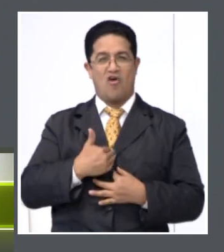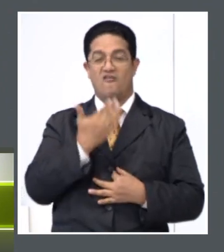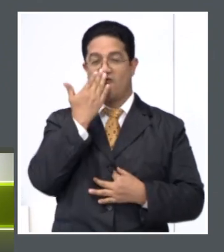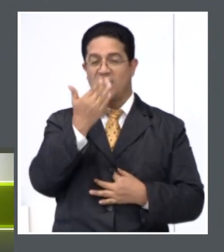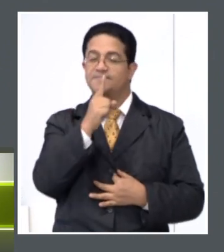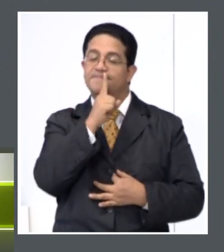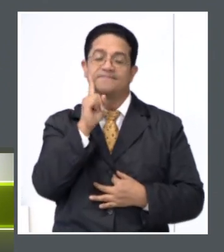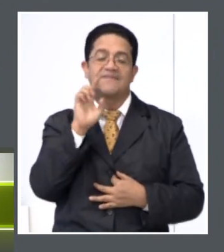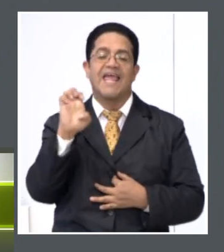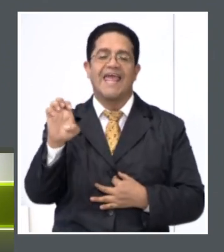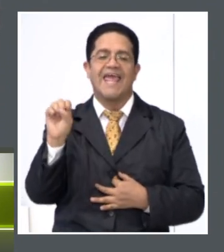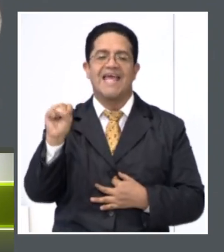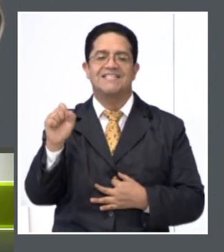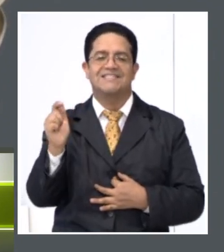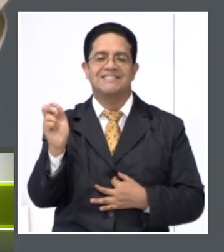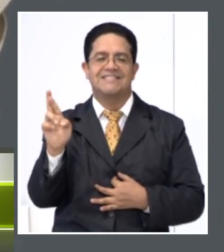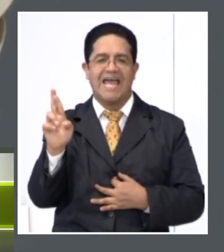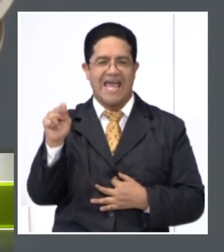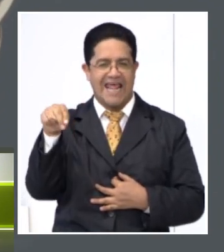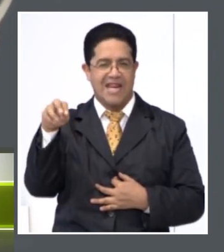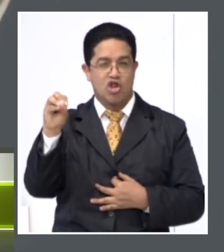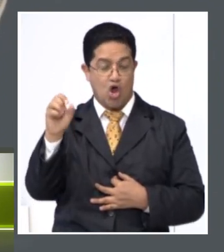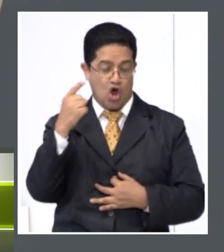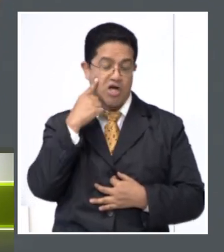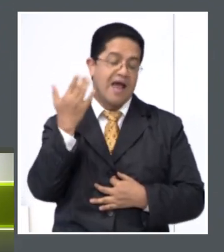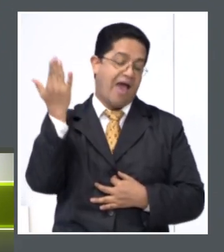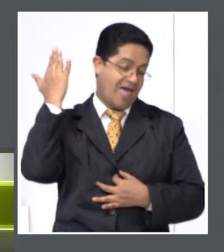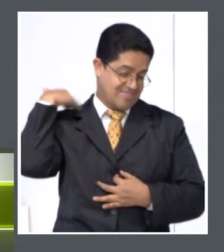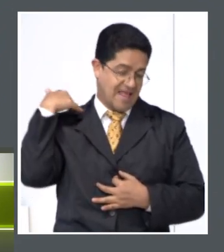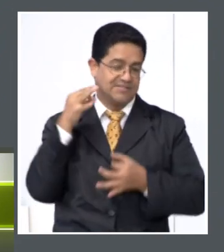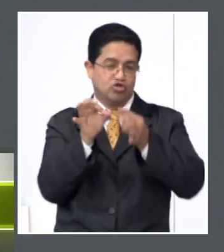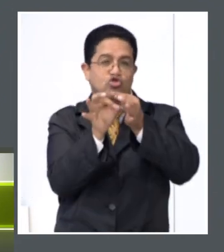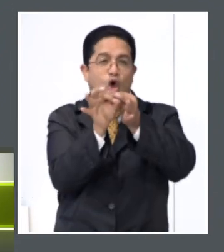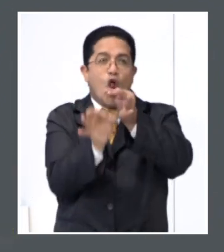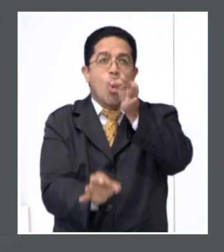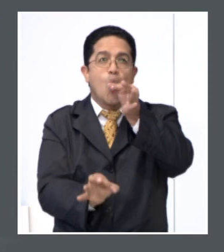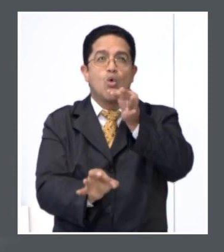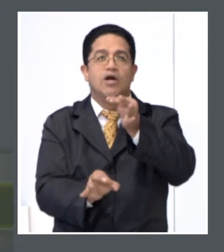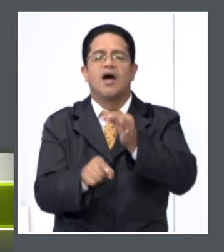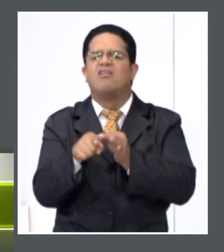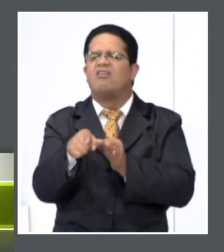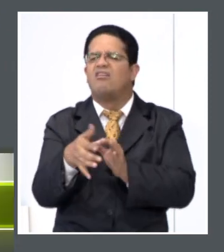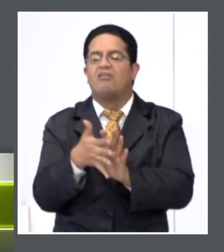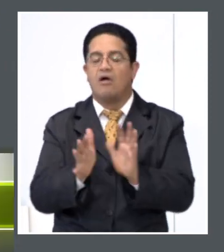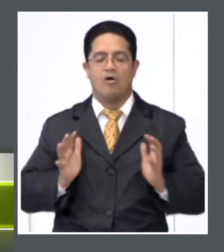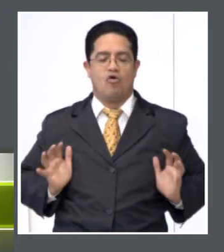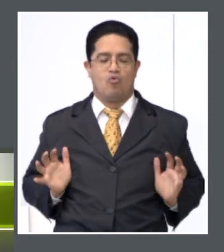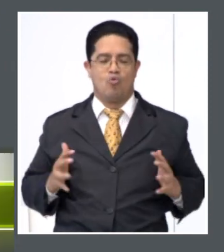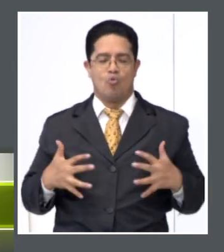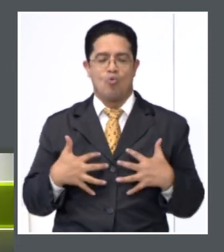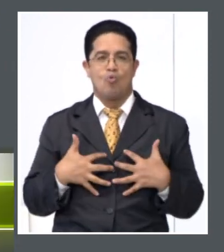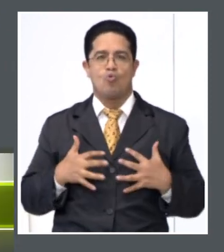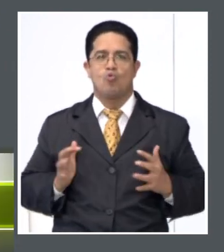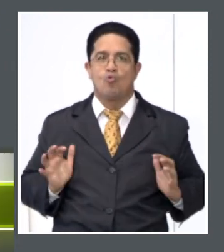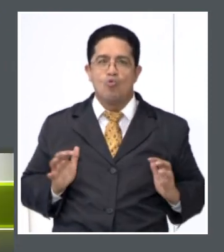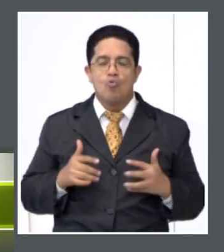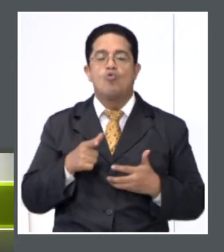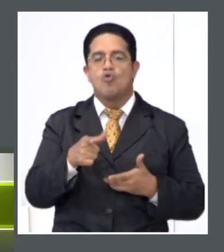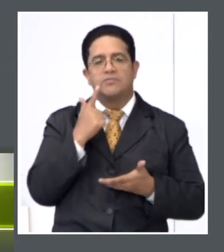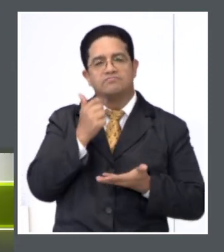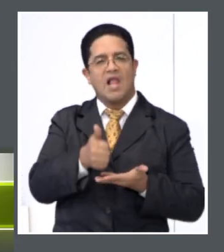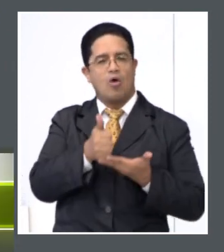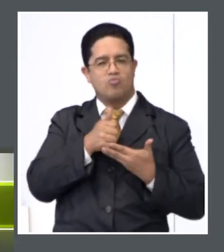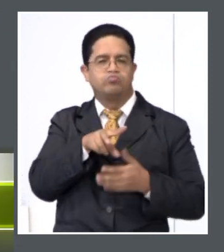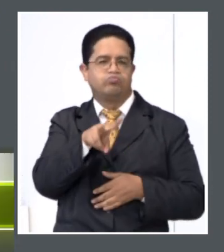la columna vertebral en la parte posterior. Esto permite que se expanda y contraiga, facilitando el intercambio de oxígeno